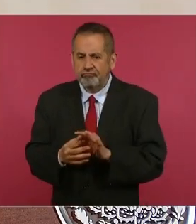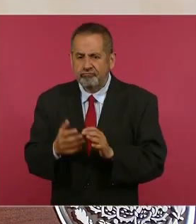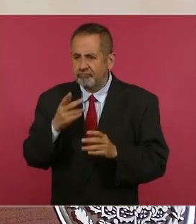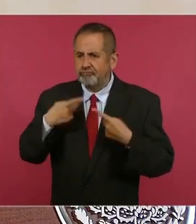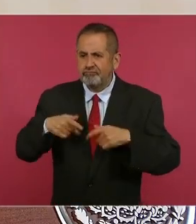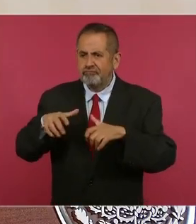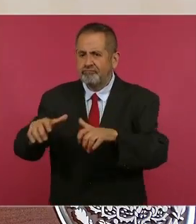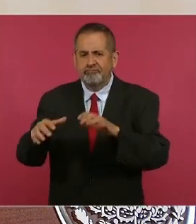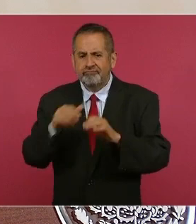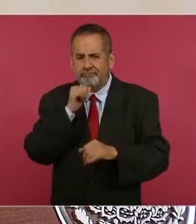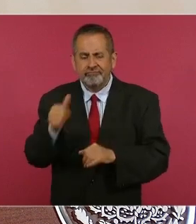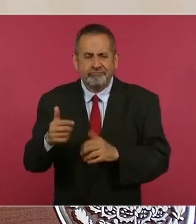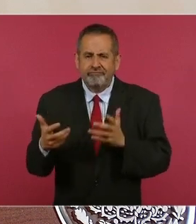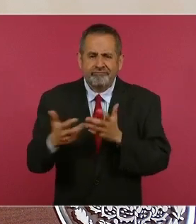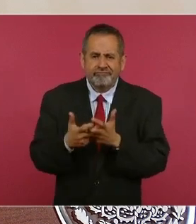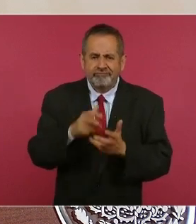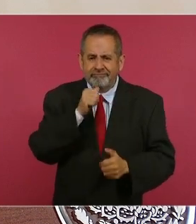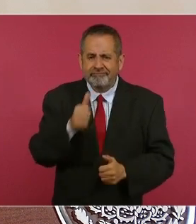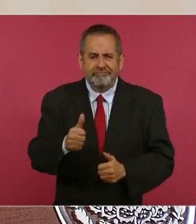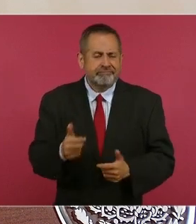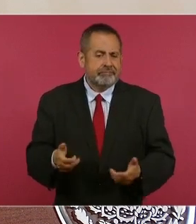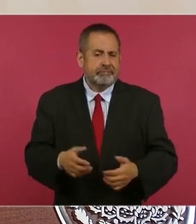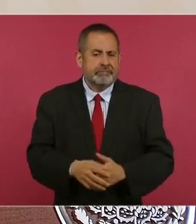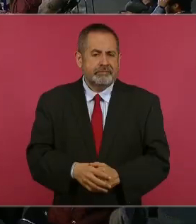conectar con el pueblo.